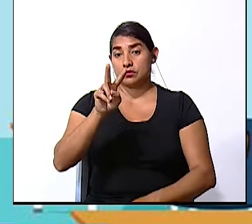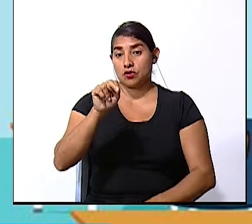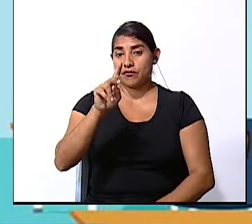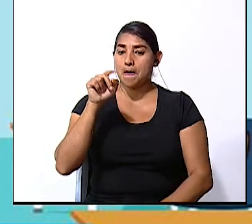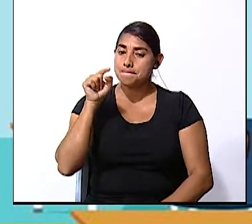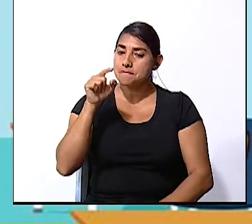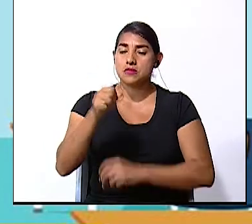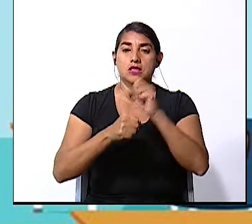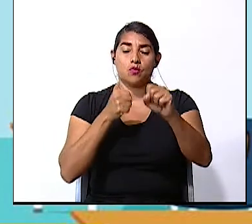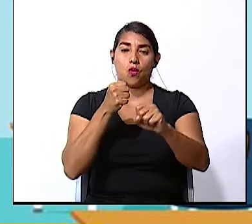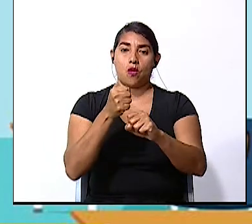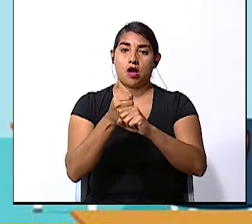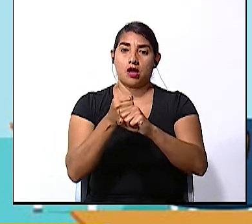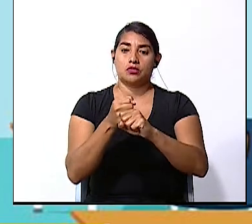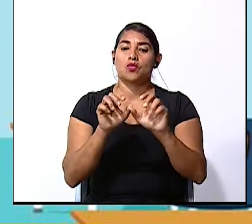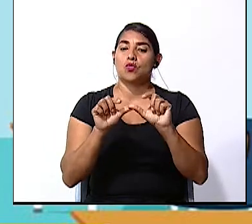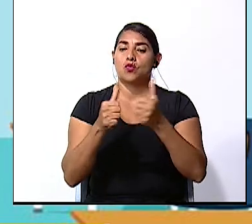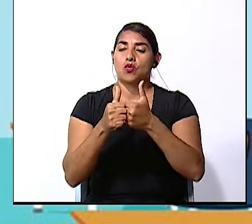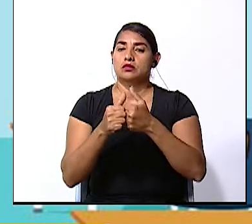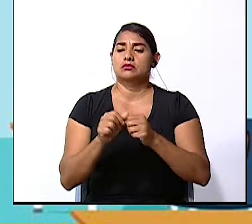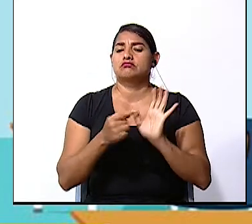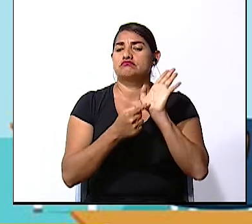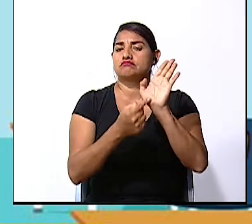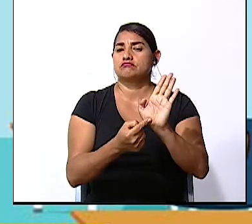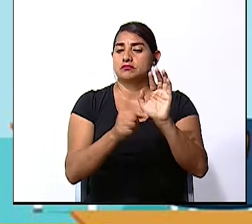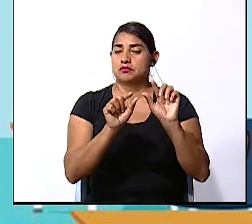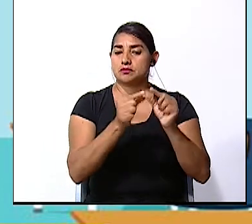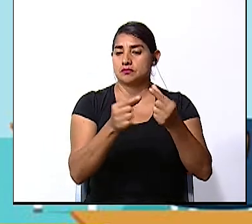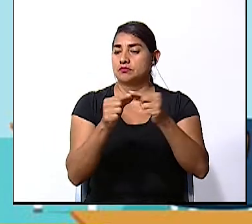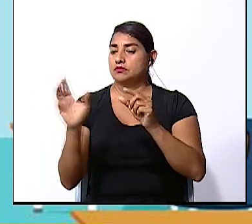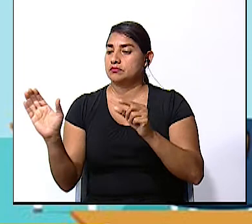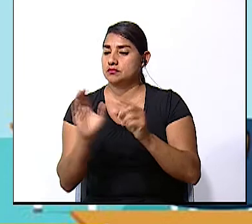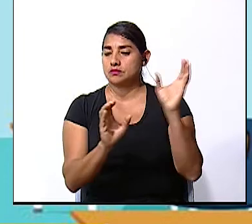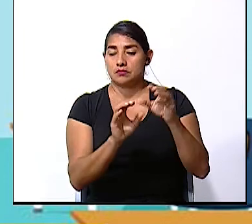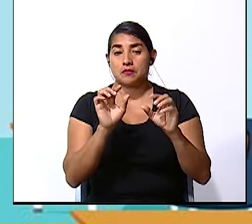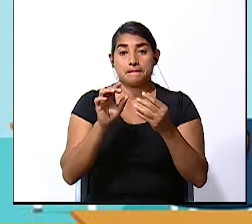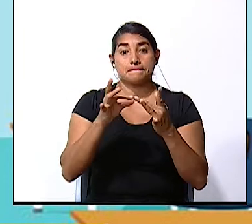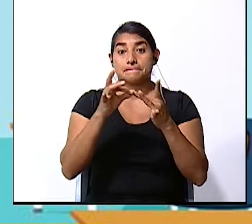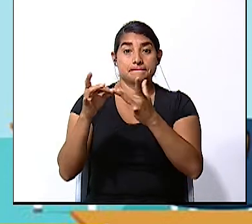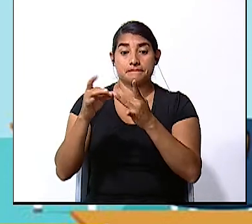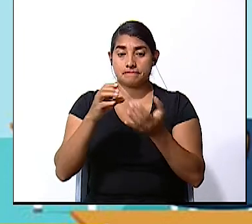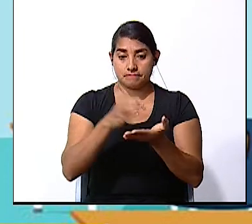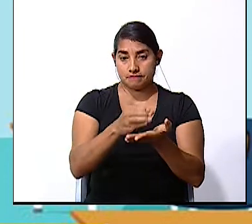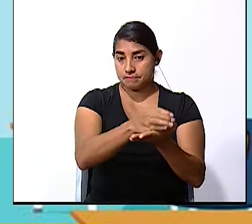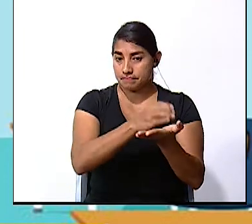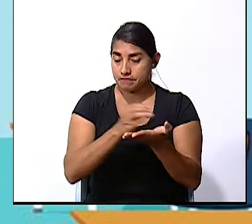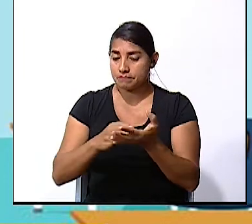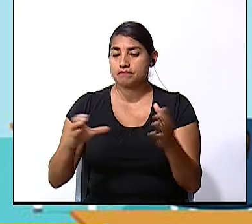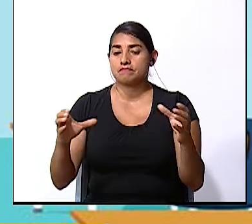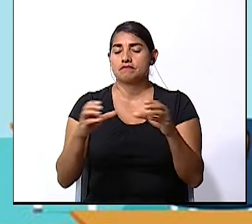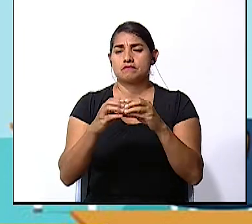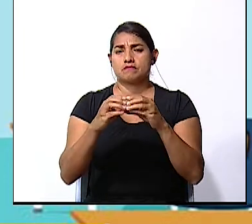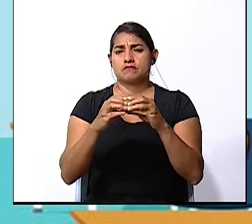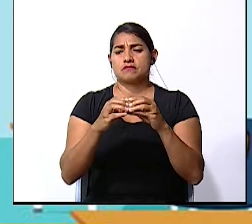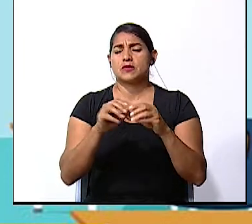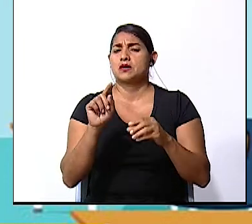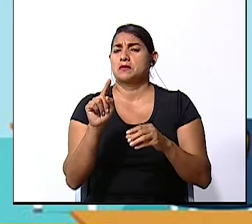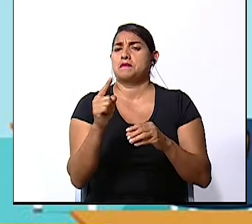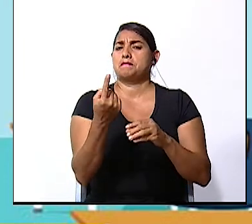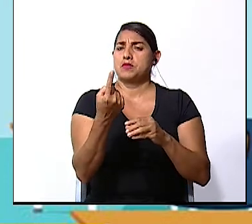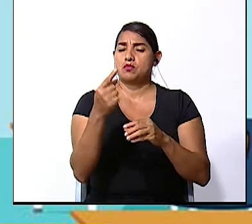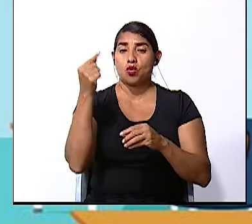ese mismo año. Eran representantes de las ciudades principales. Este fue el